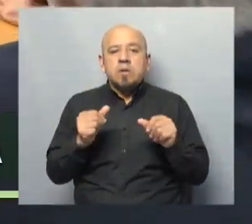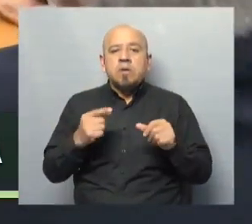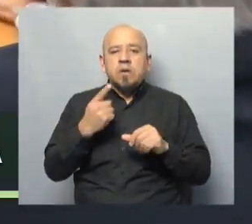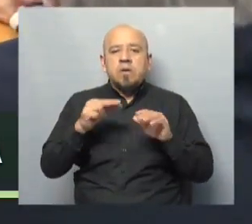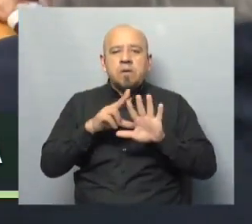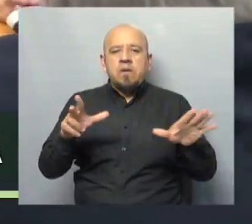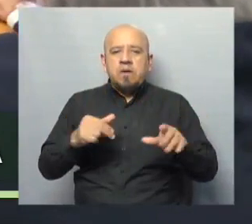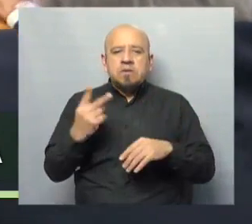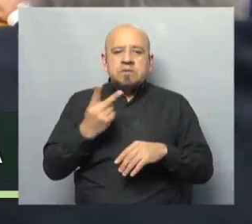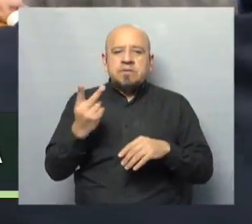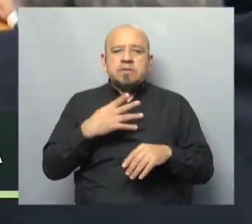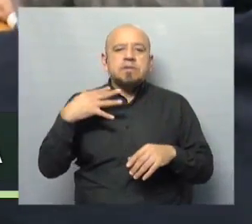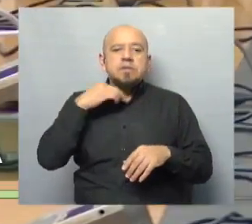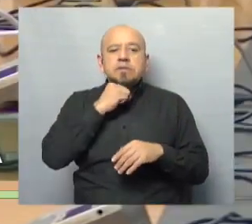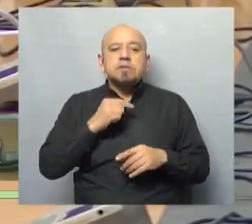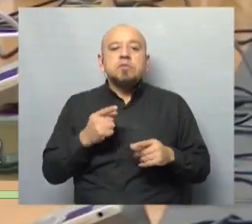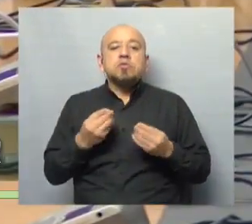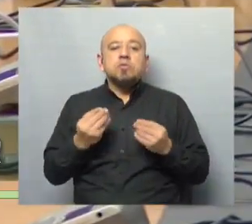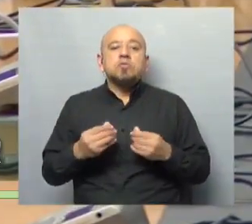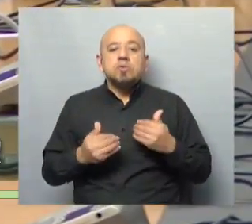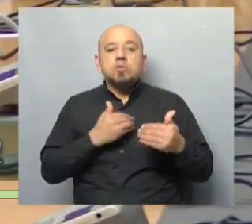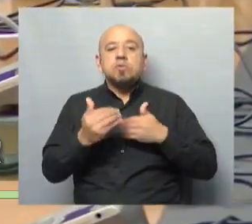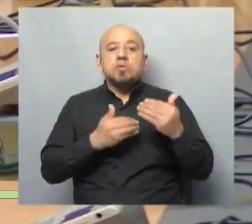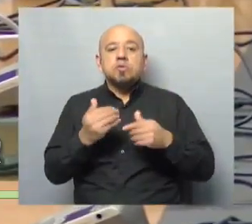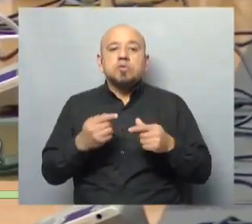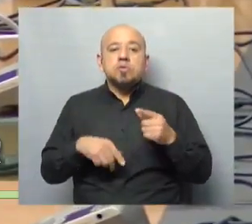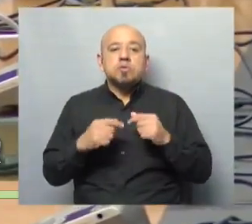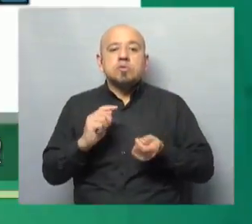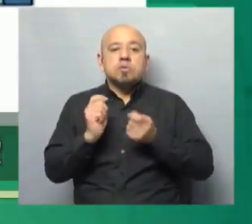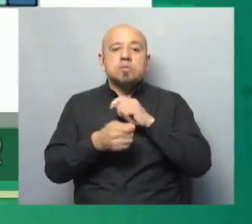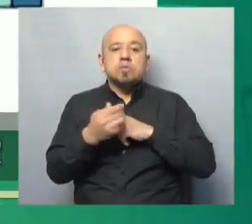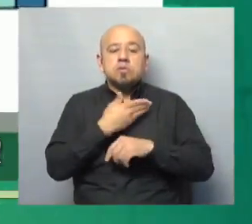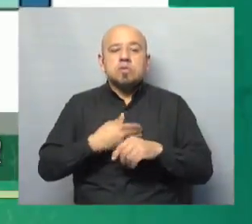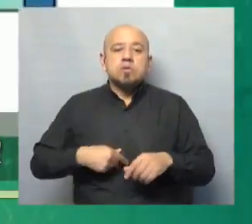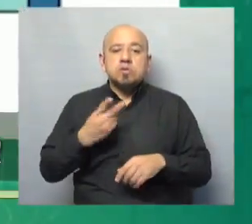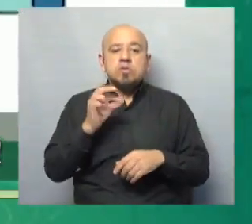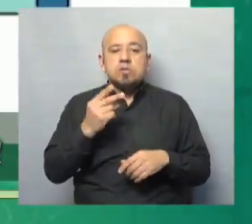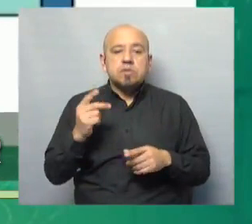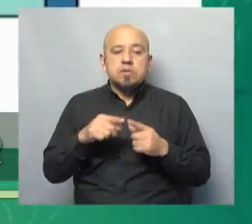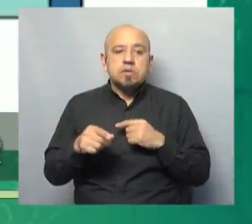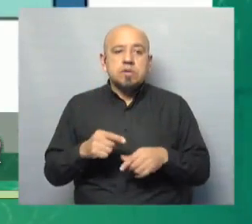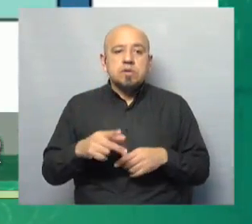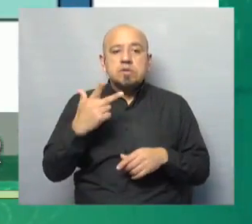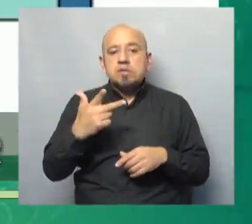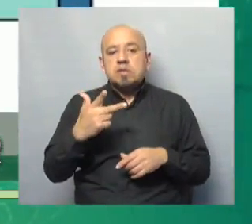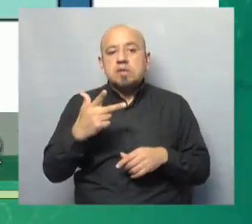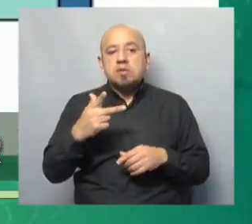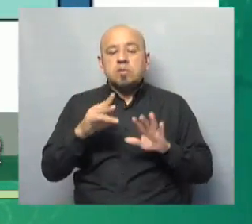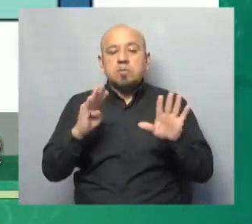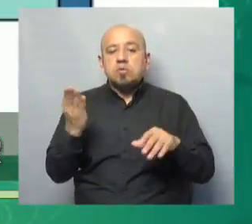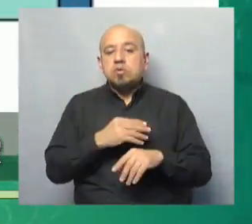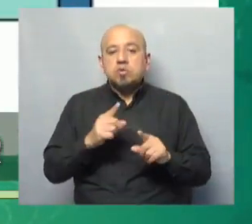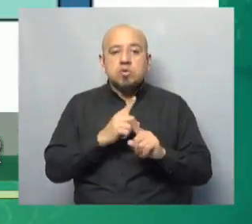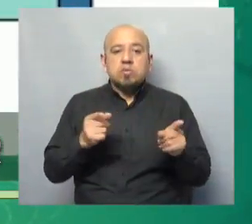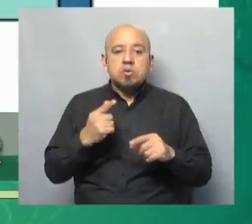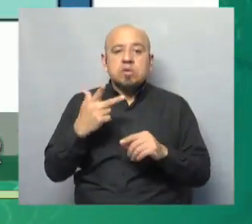18 y 22 de agosto como percibe que evoluciona la inseguridad con el cambio de gobierno en 2020 39 por ciento piensa que aumentó 38 que no